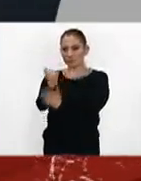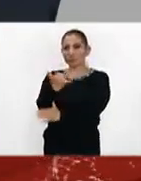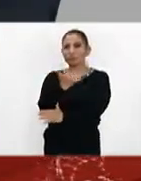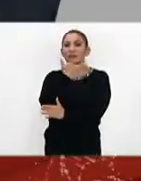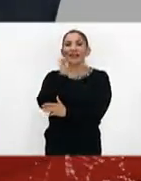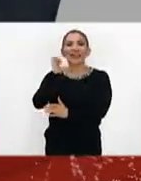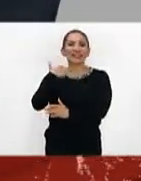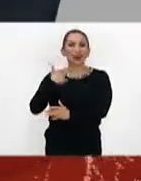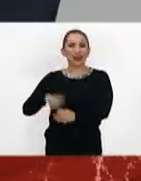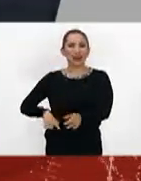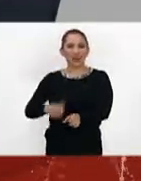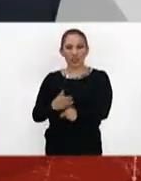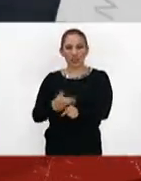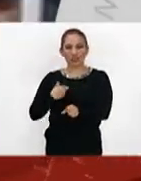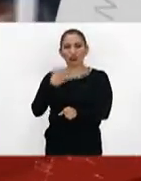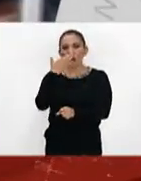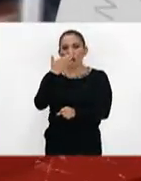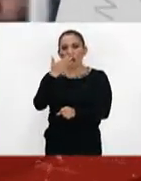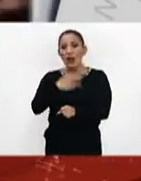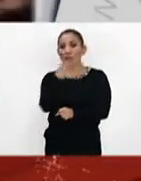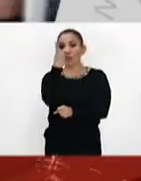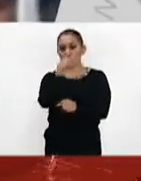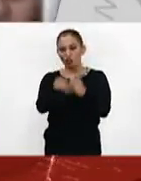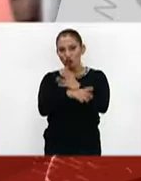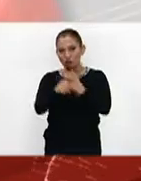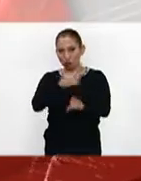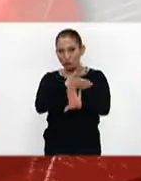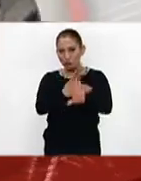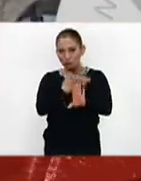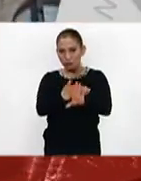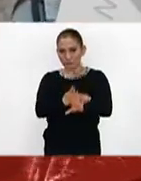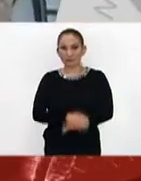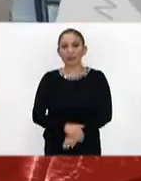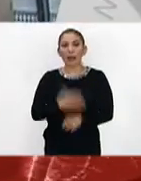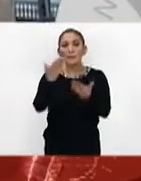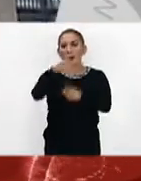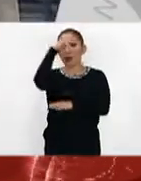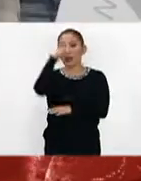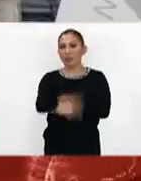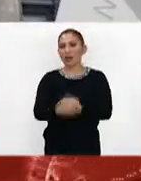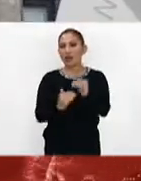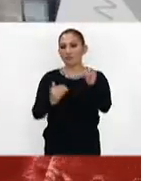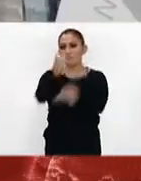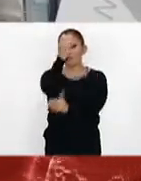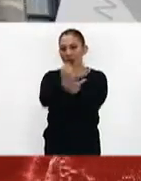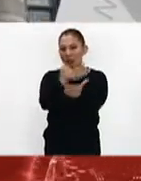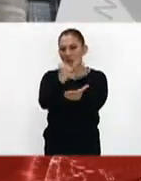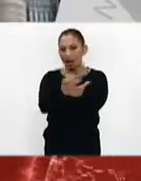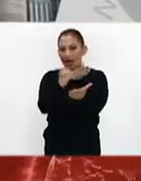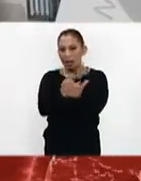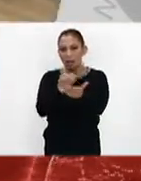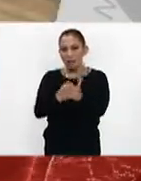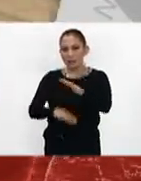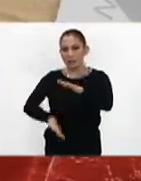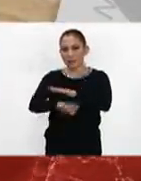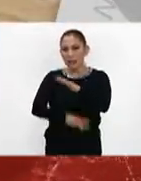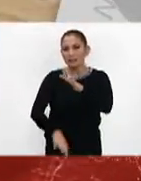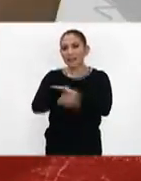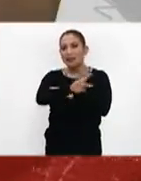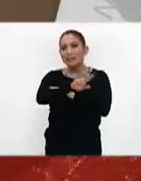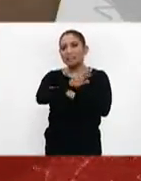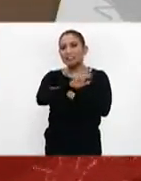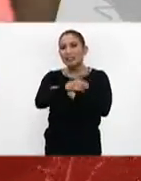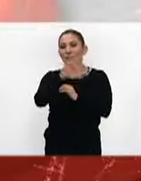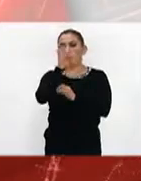al exgobernador de Sonora, Guillermo Padres, por 2 delitos. El Banco de México aumenta la tasa de interés de referencia en 25